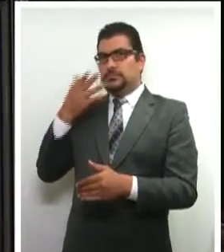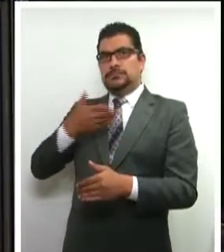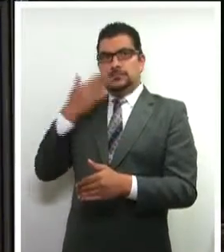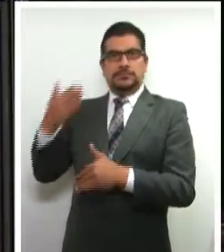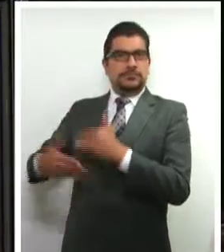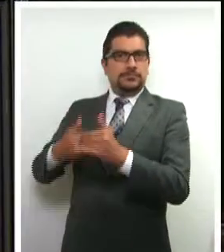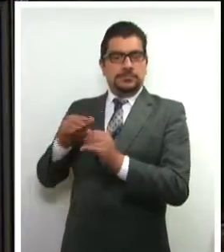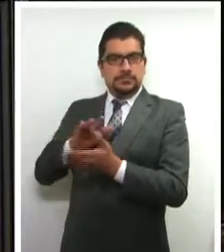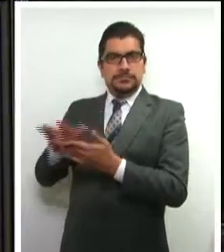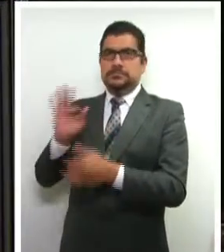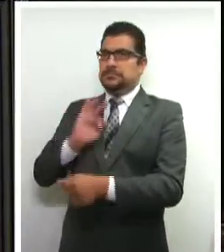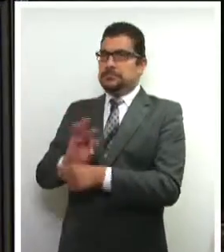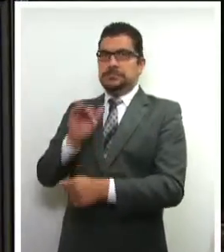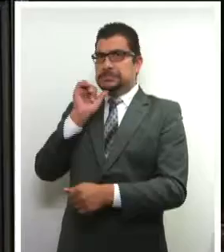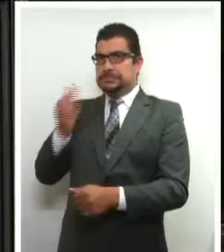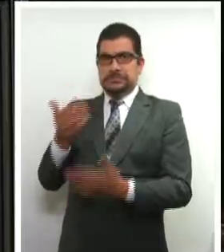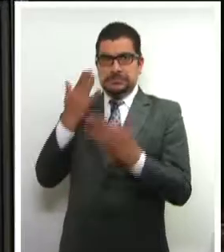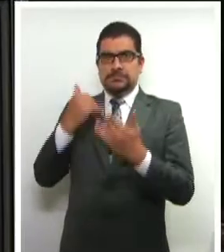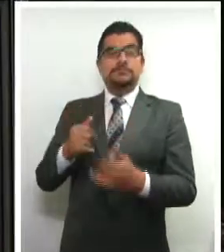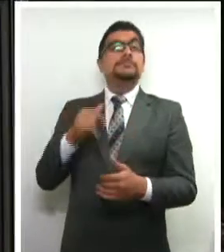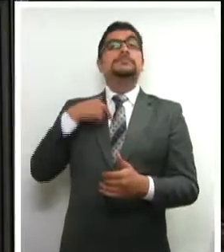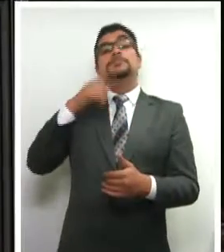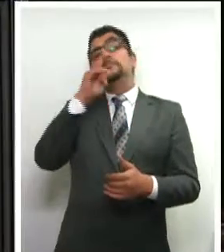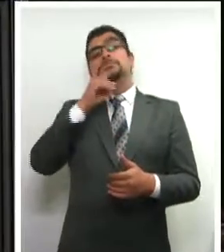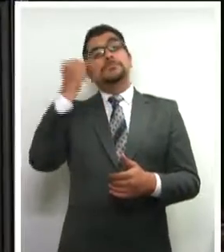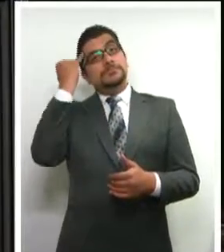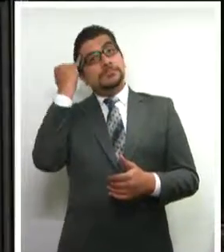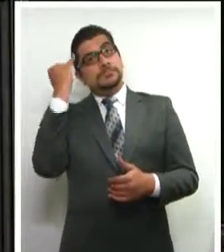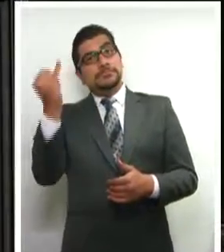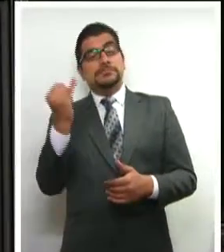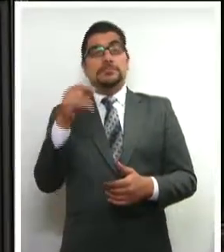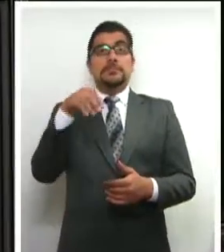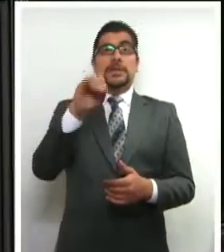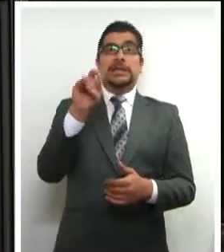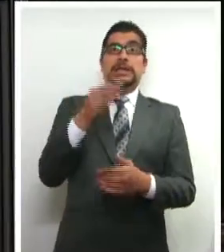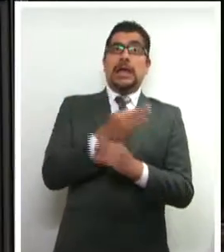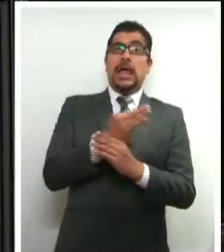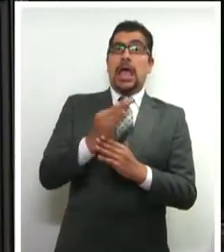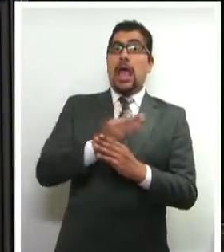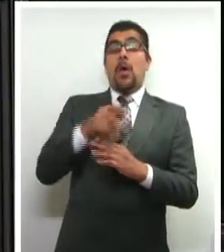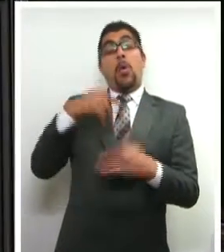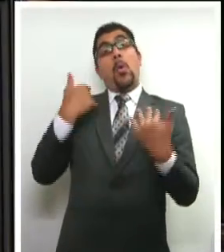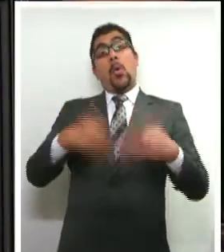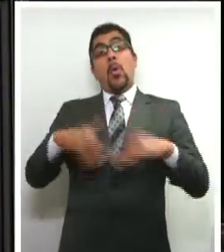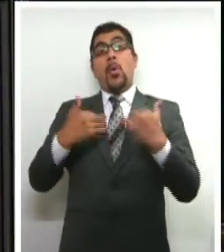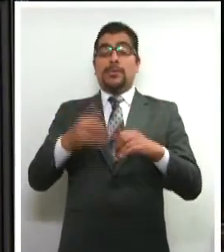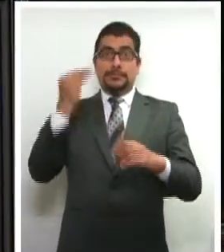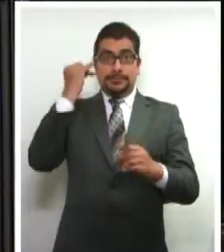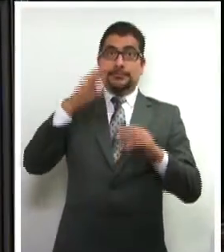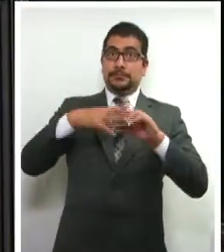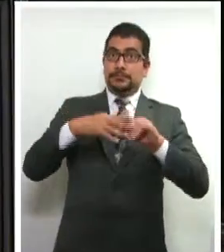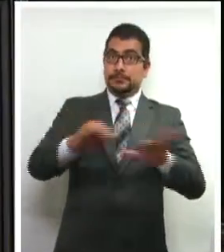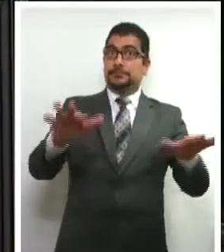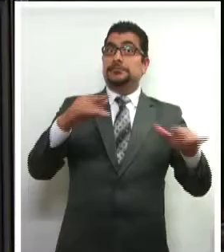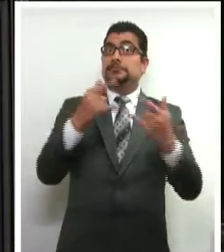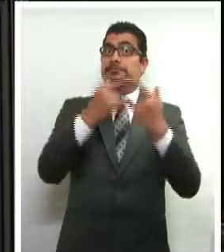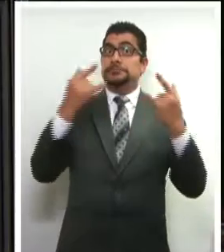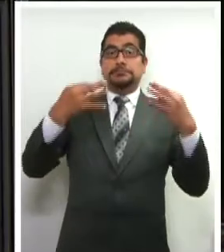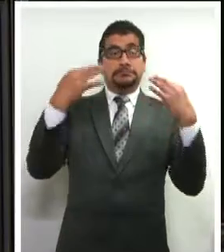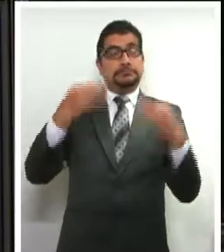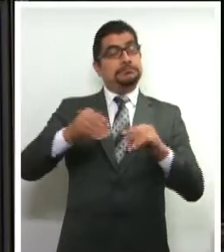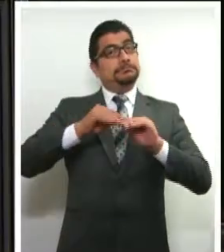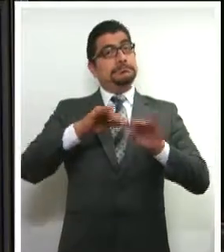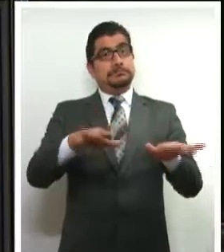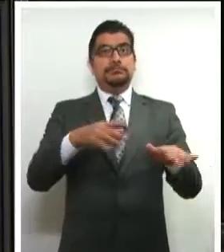costumbres. El mito del mestizaje, paradigma exitoso y ampliamente reproducido en la historia oficial,